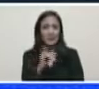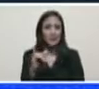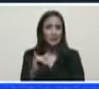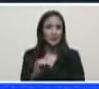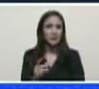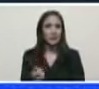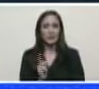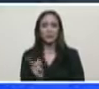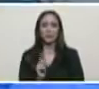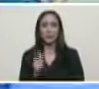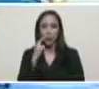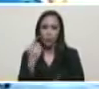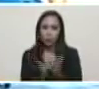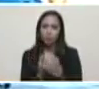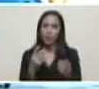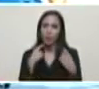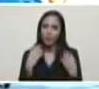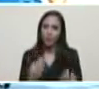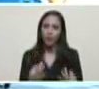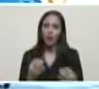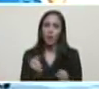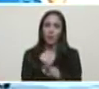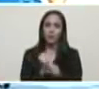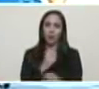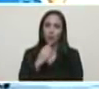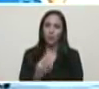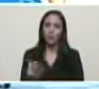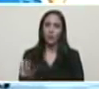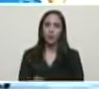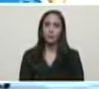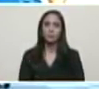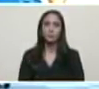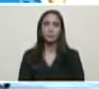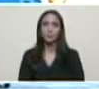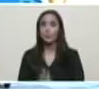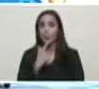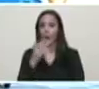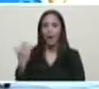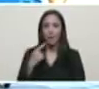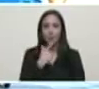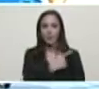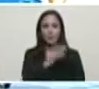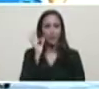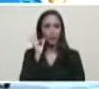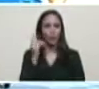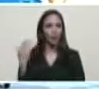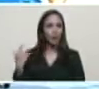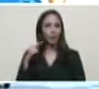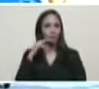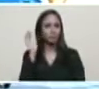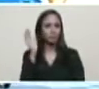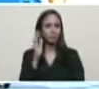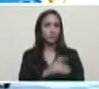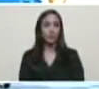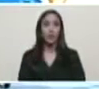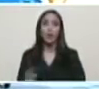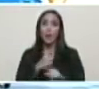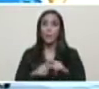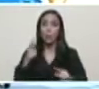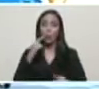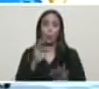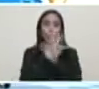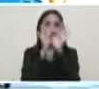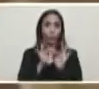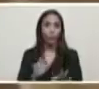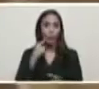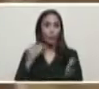ser efectivo Real Como decía María Ángela pero tenemos que construir los mecanismos